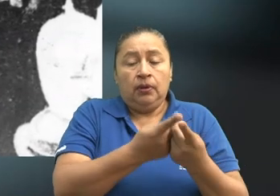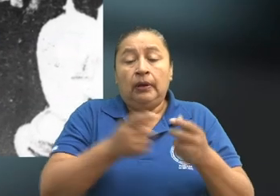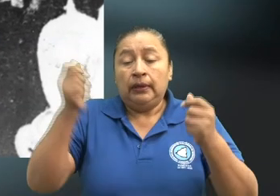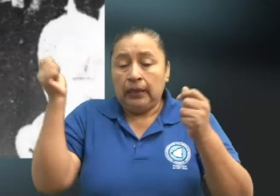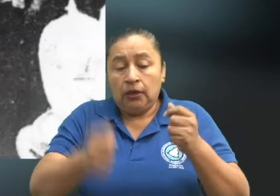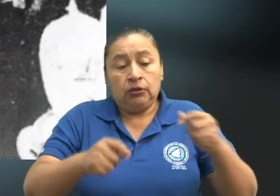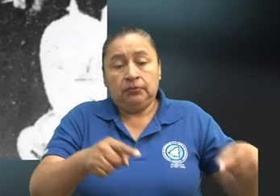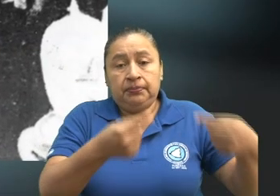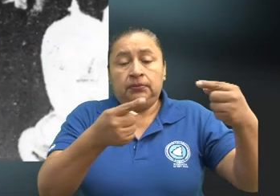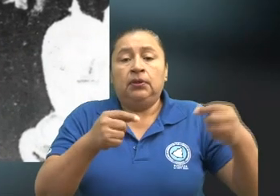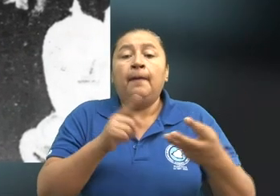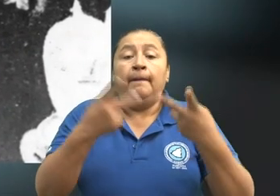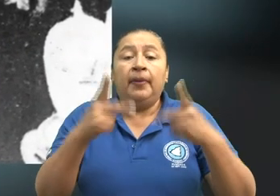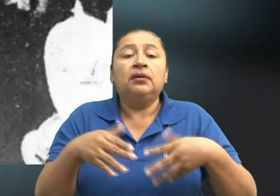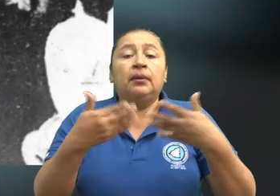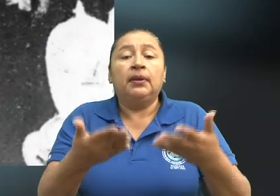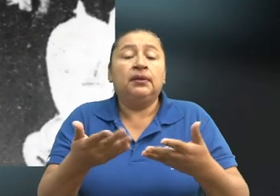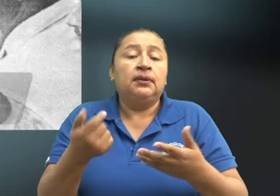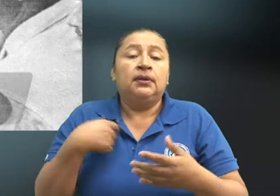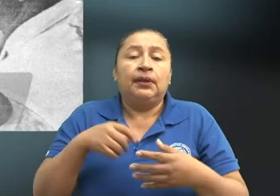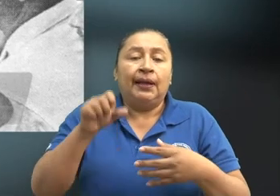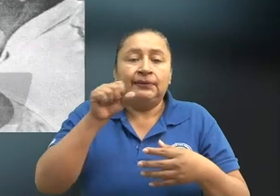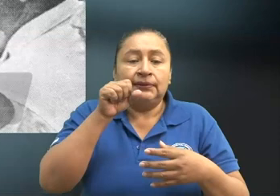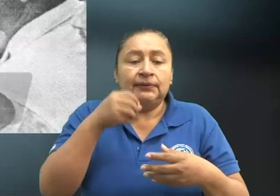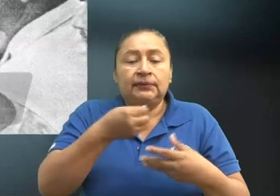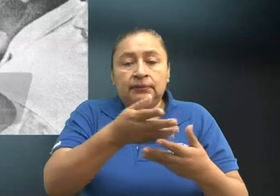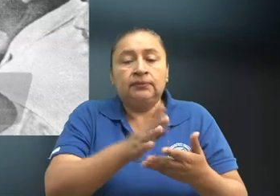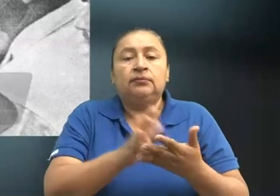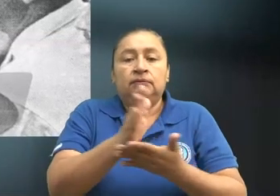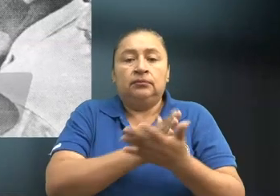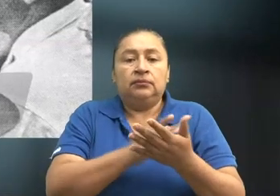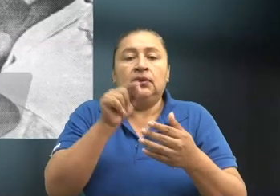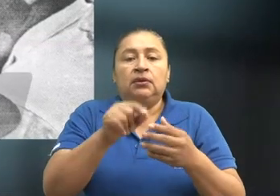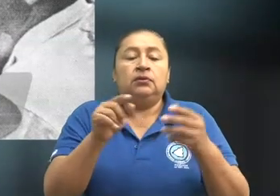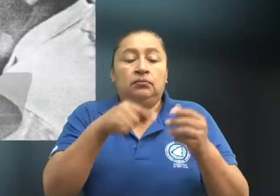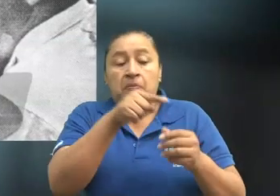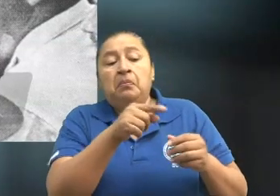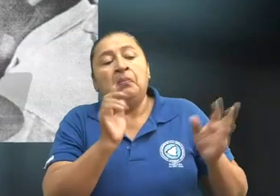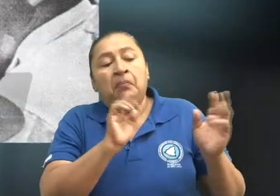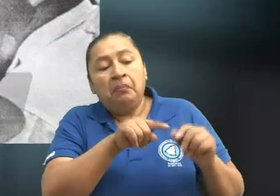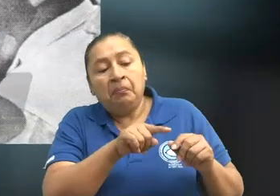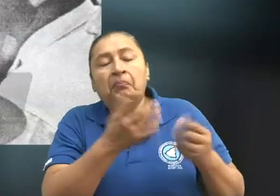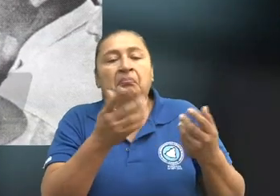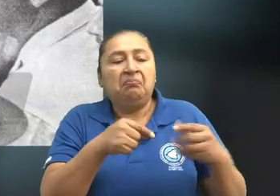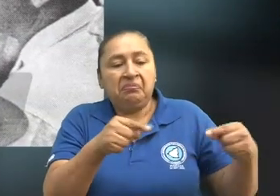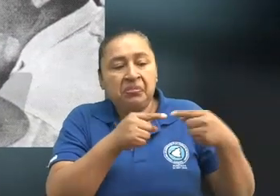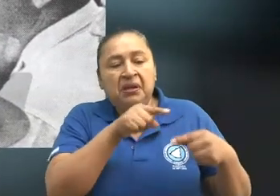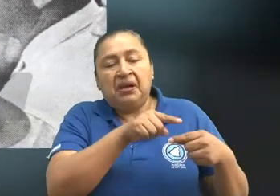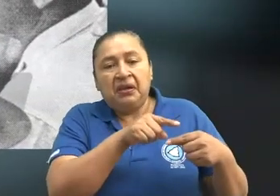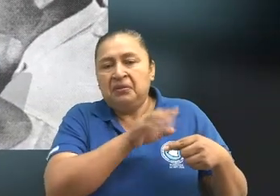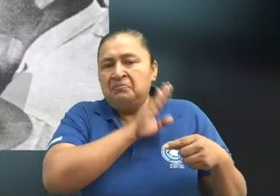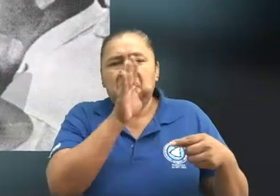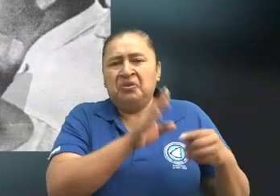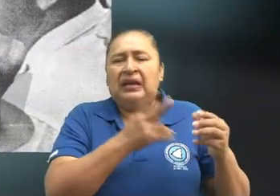a los opositores, pero también zanahoria a esta llamada oposición, que realmente